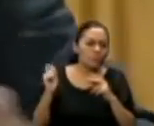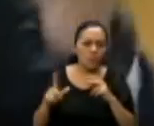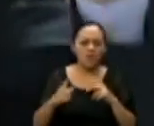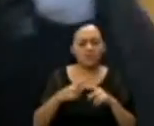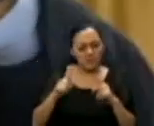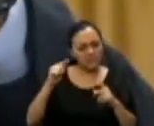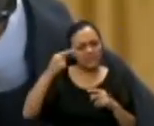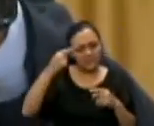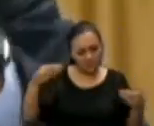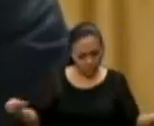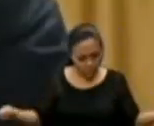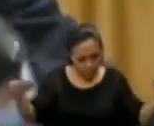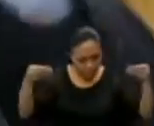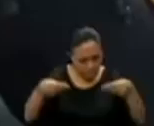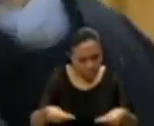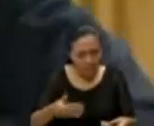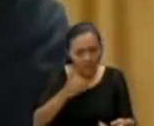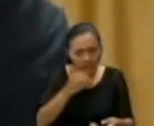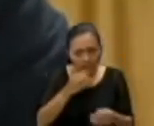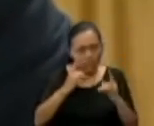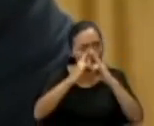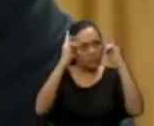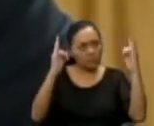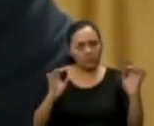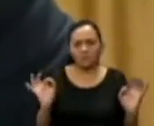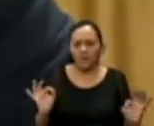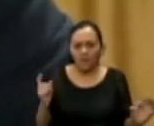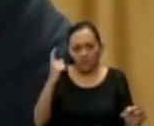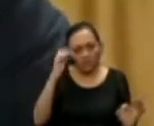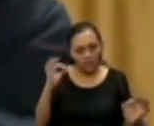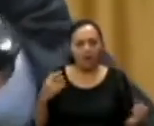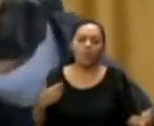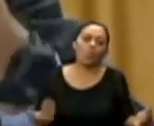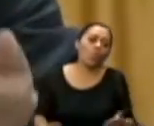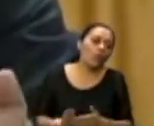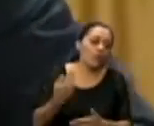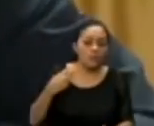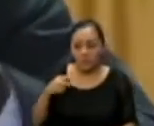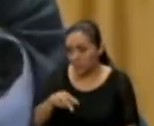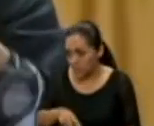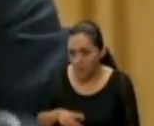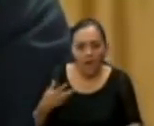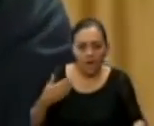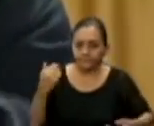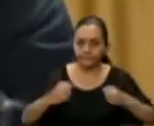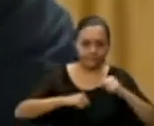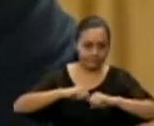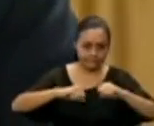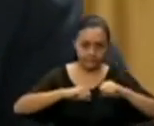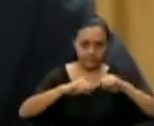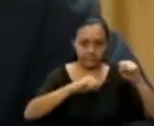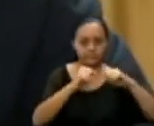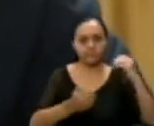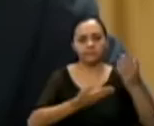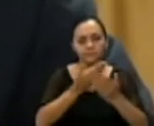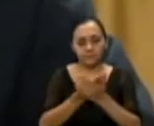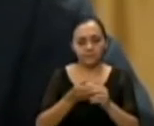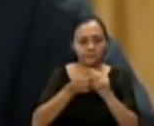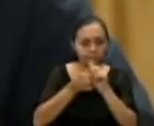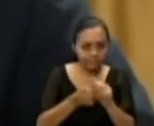el estado con estos invernaderos estamos bajando los costos en seguir es sensiblemente pero también hay crédito hay asistencia técnica capacitación